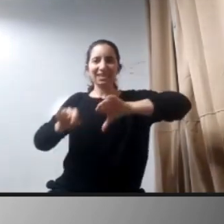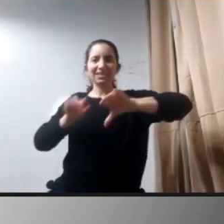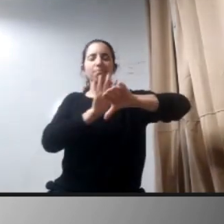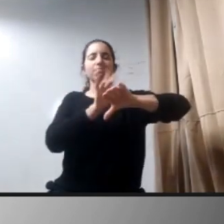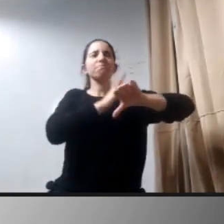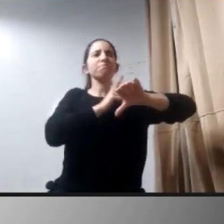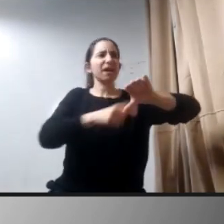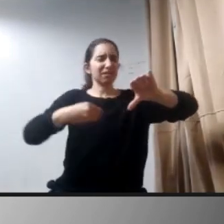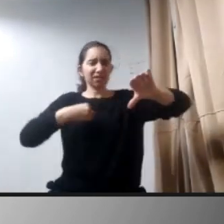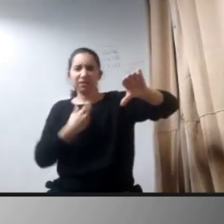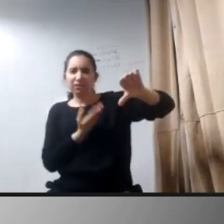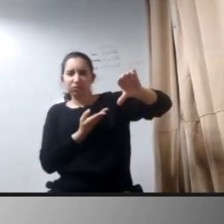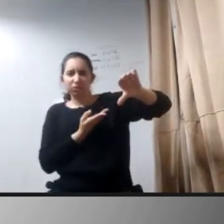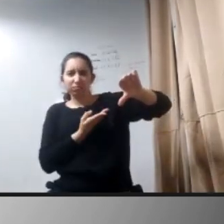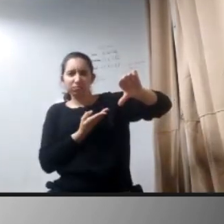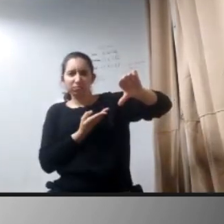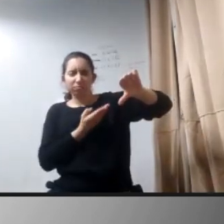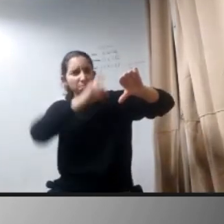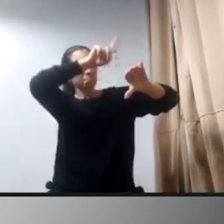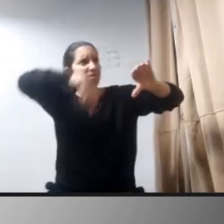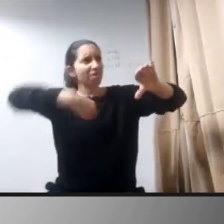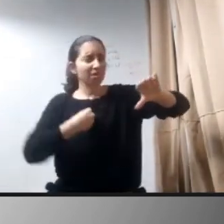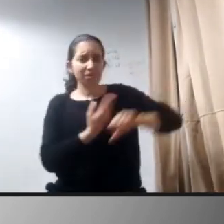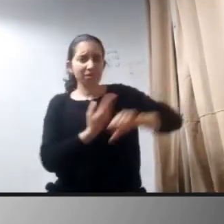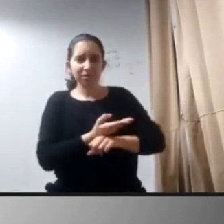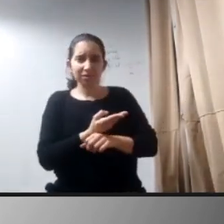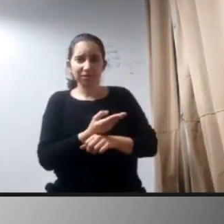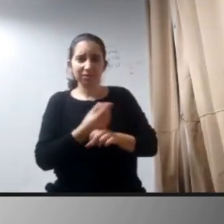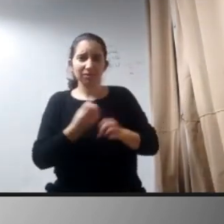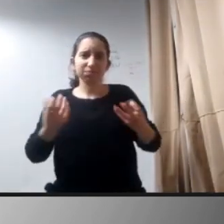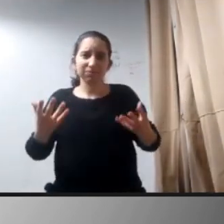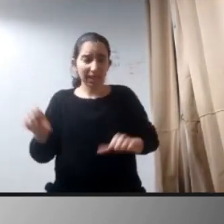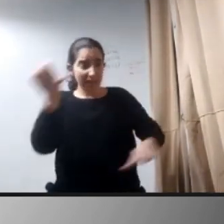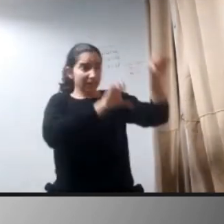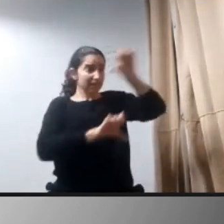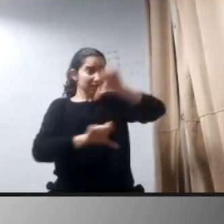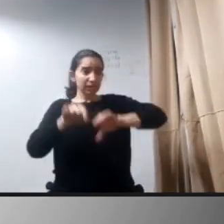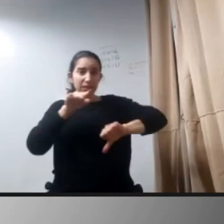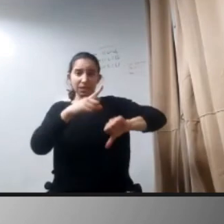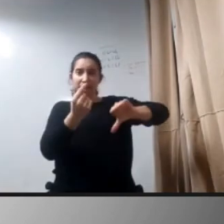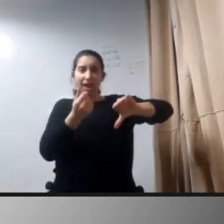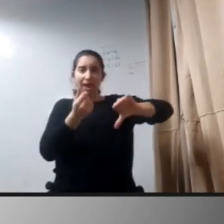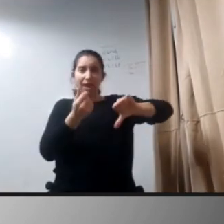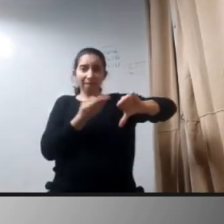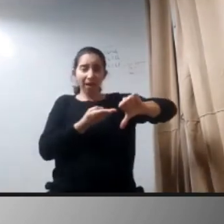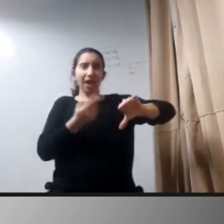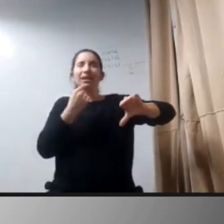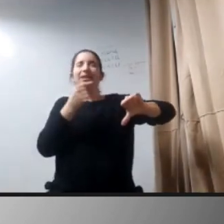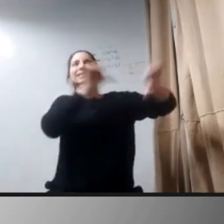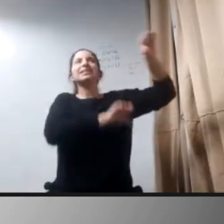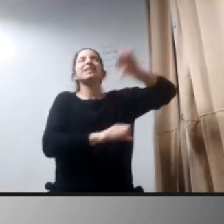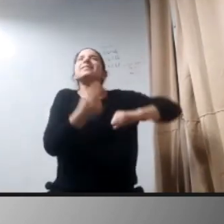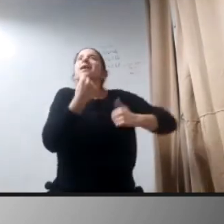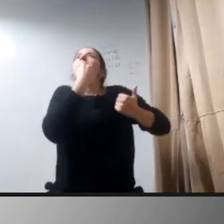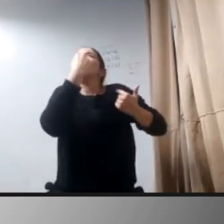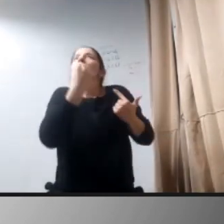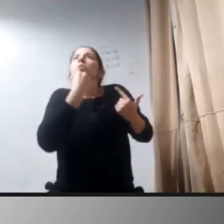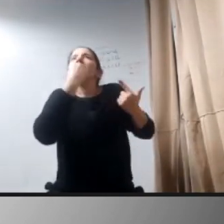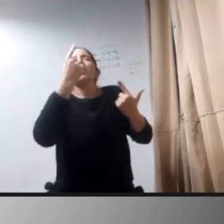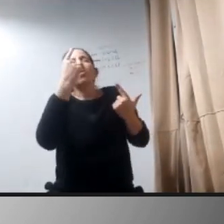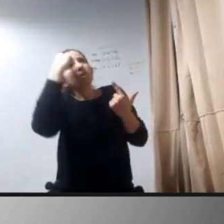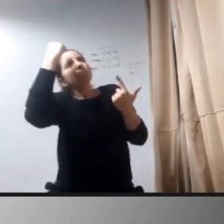duele mucho, porque a mí me parece que es muy importante la misión de la ciencia, en tanto se pregunta cosas, no en